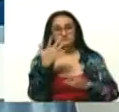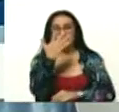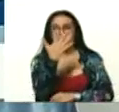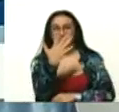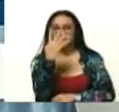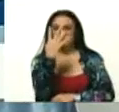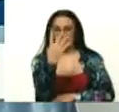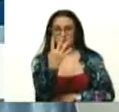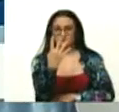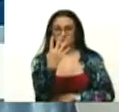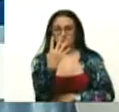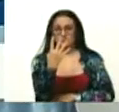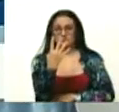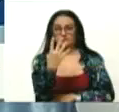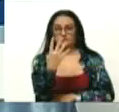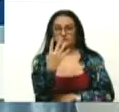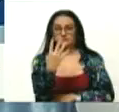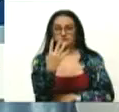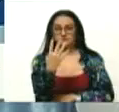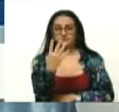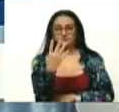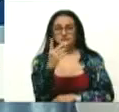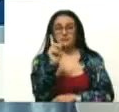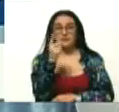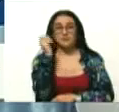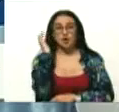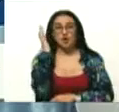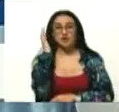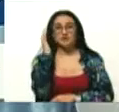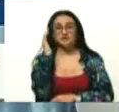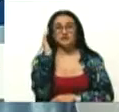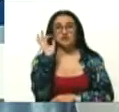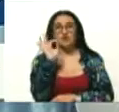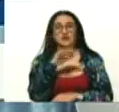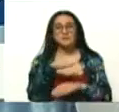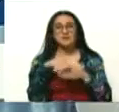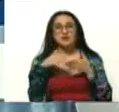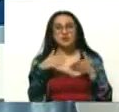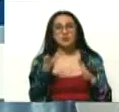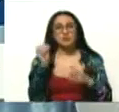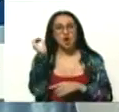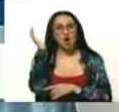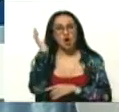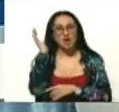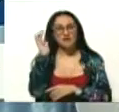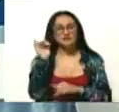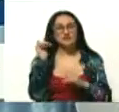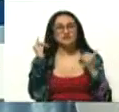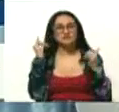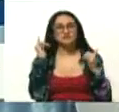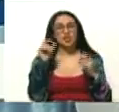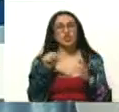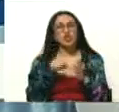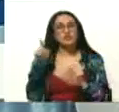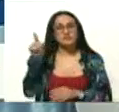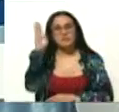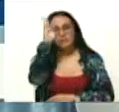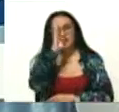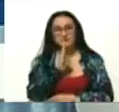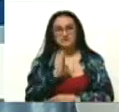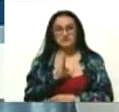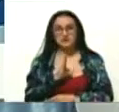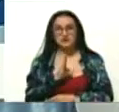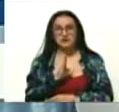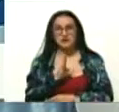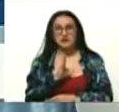1954 por el primer Congreso Interamericano del Ministerio Público, celebrado en Sao Paulo. Y a partir